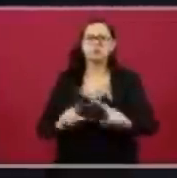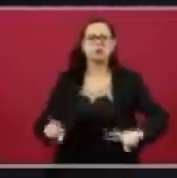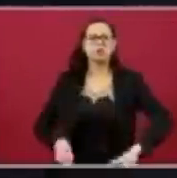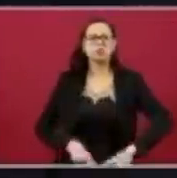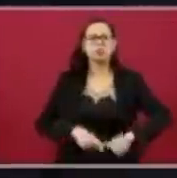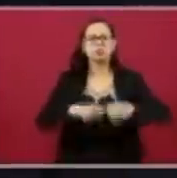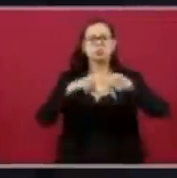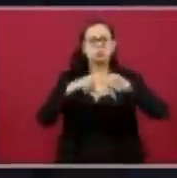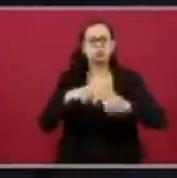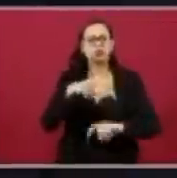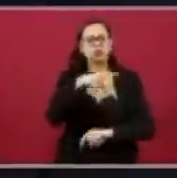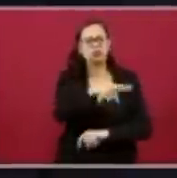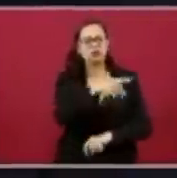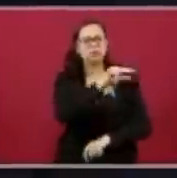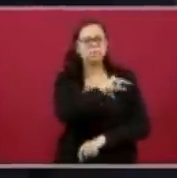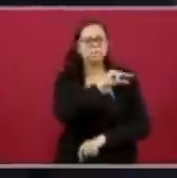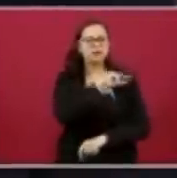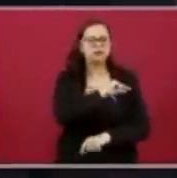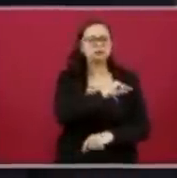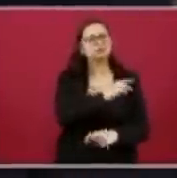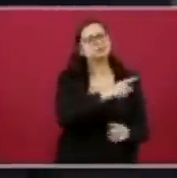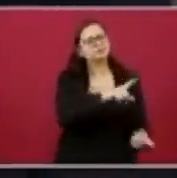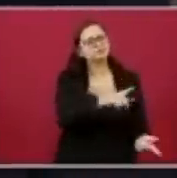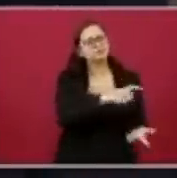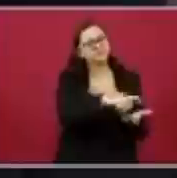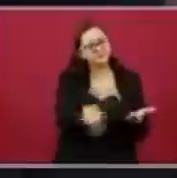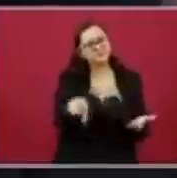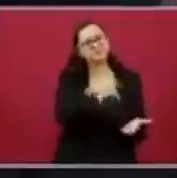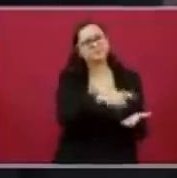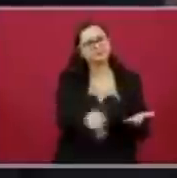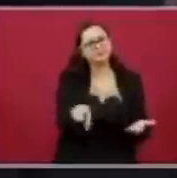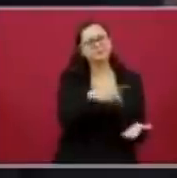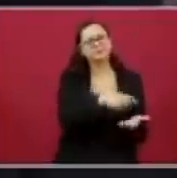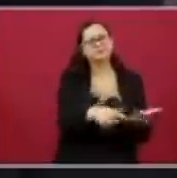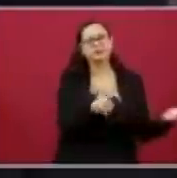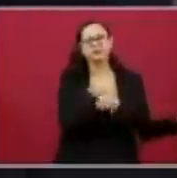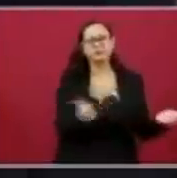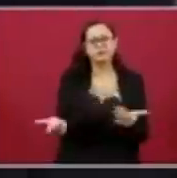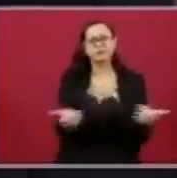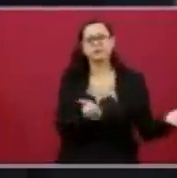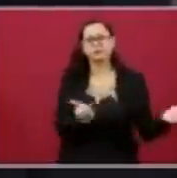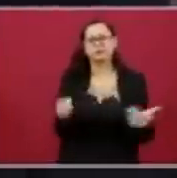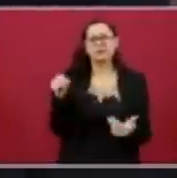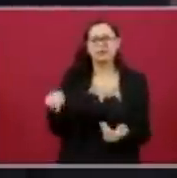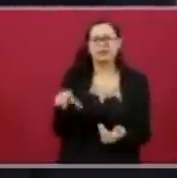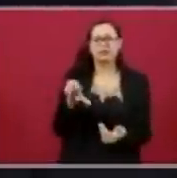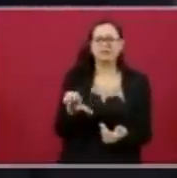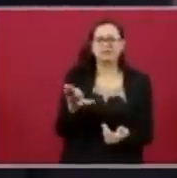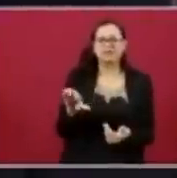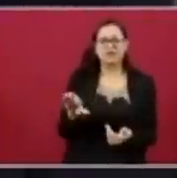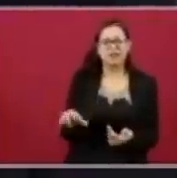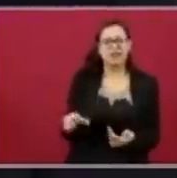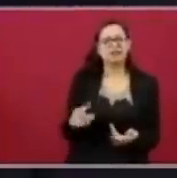dependiente de estas empresas que le venden energía eléctrica a la Comisión Federal de